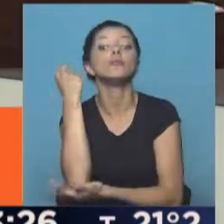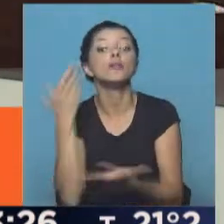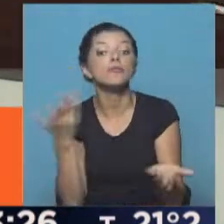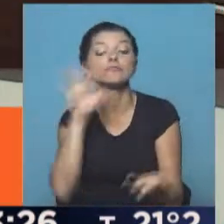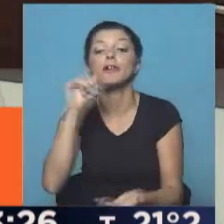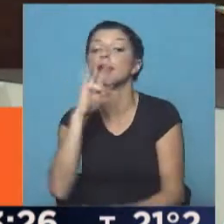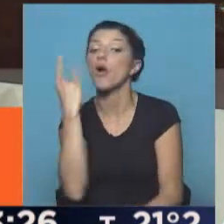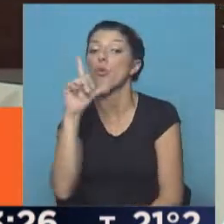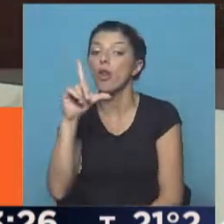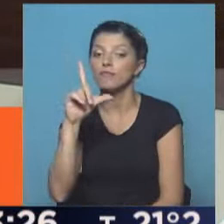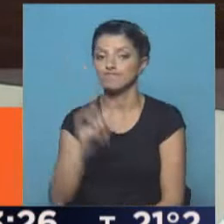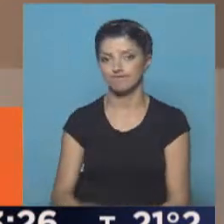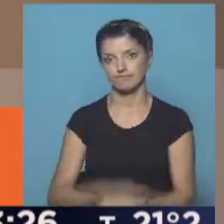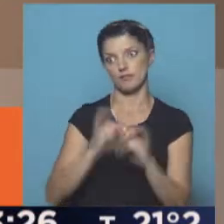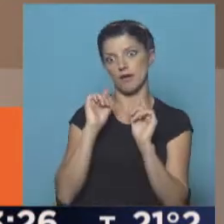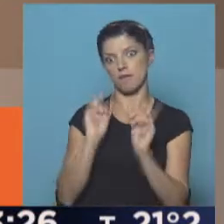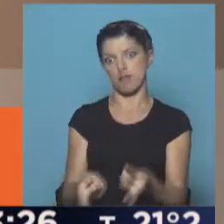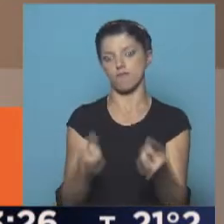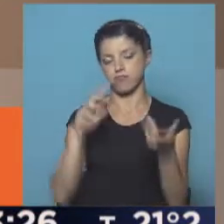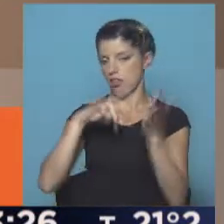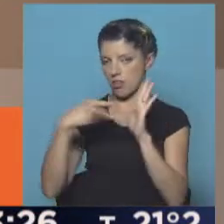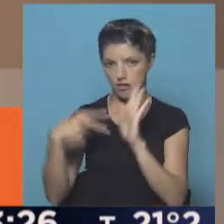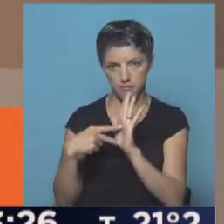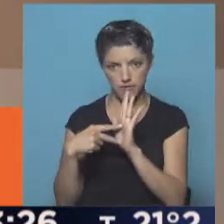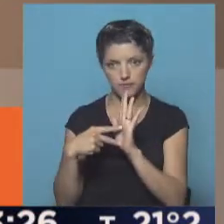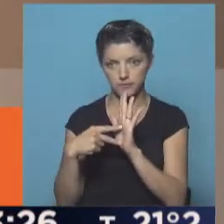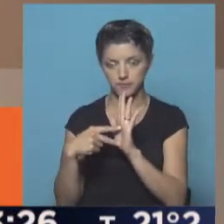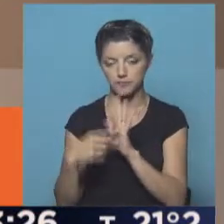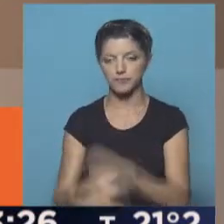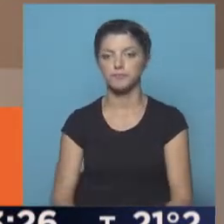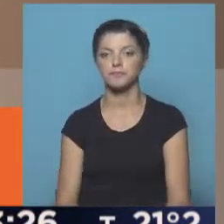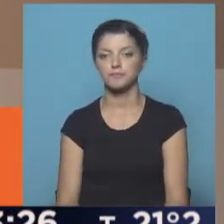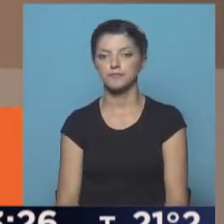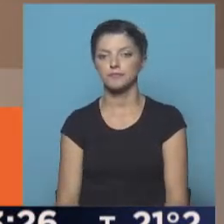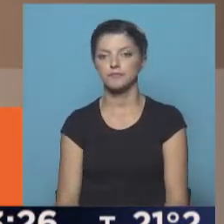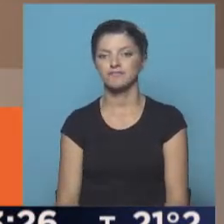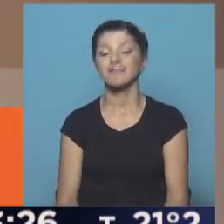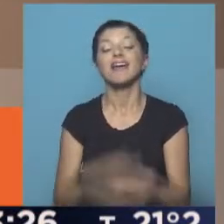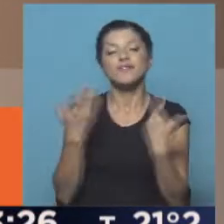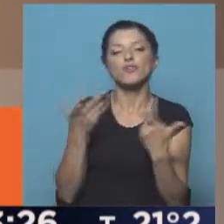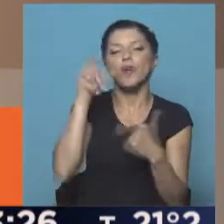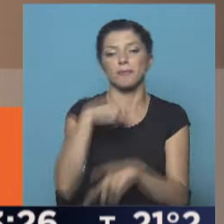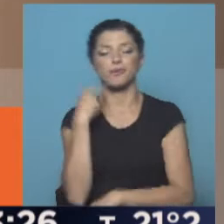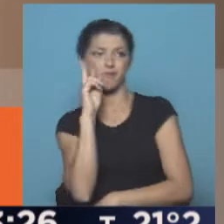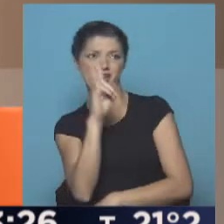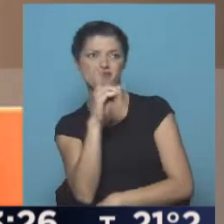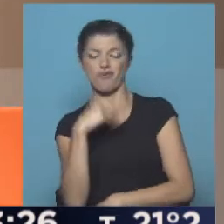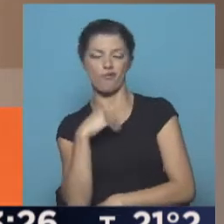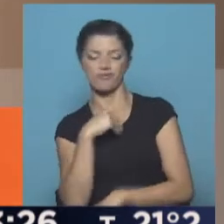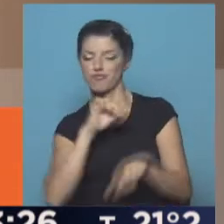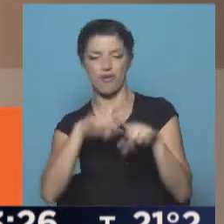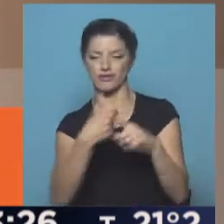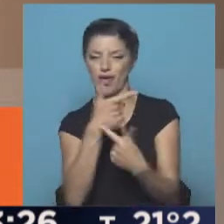Hoy en lo económico también tiene problemas y esto también afecta la credibilidad de la gente hacia la política. Fíjate vos